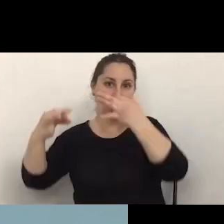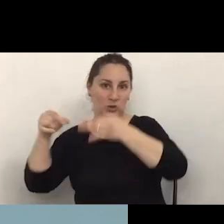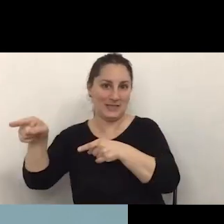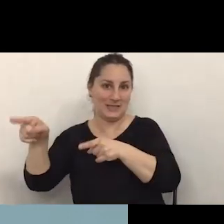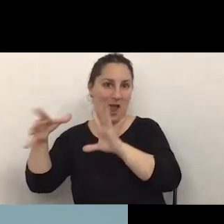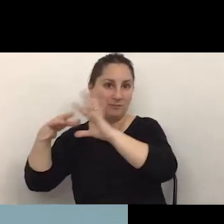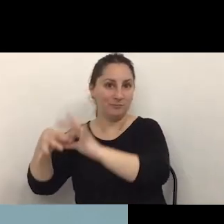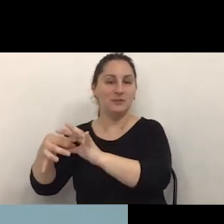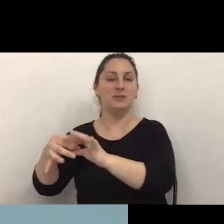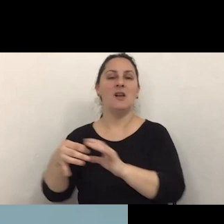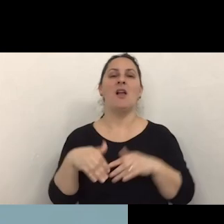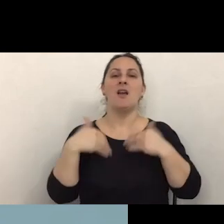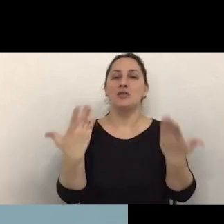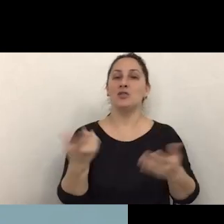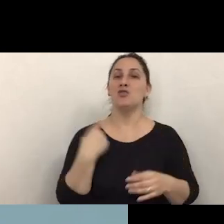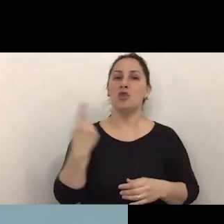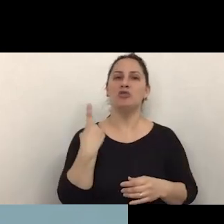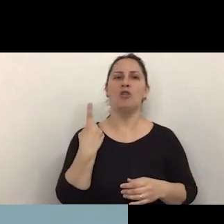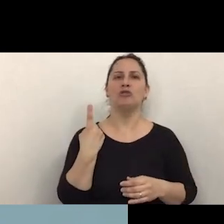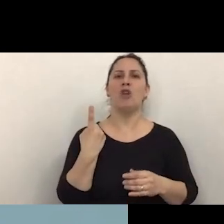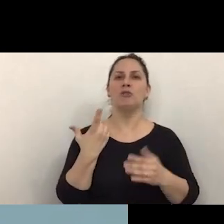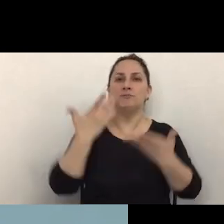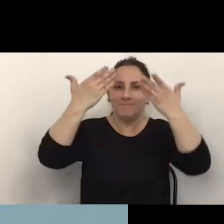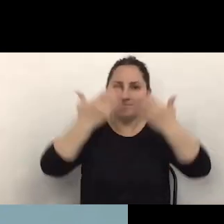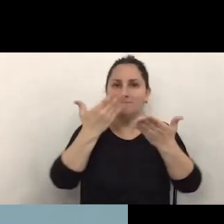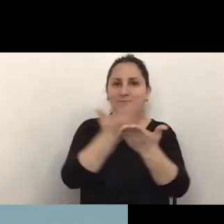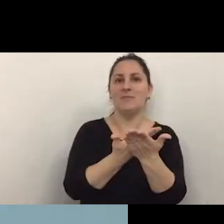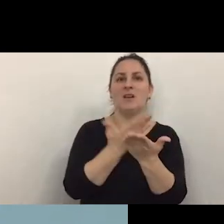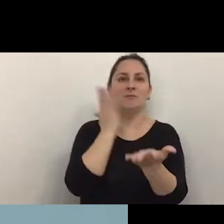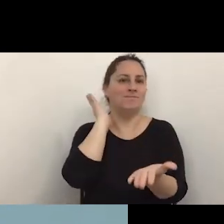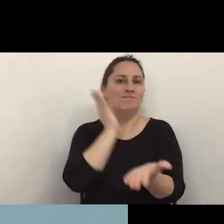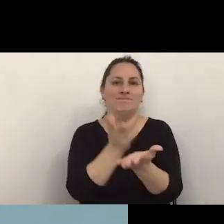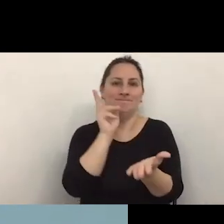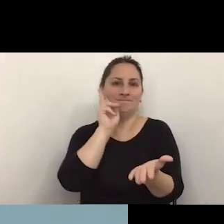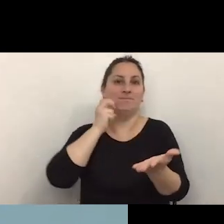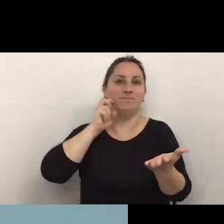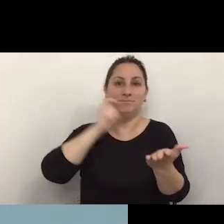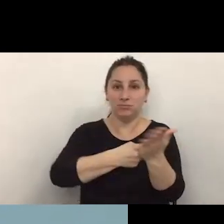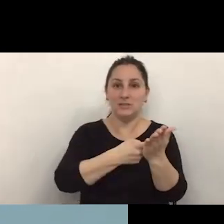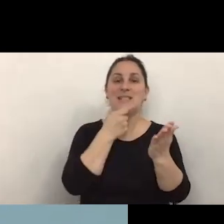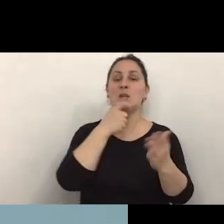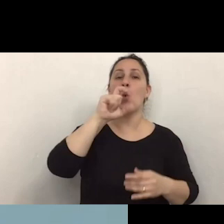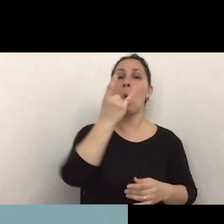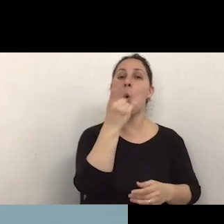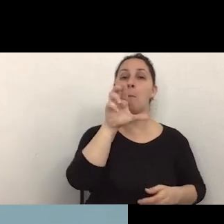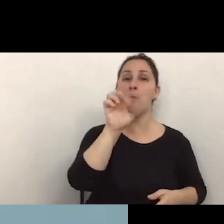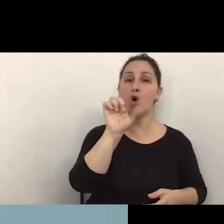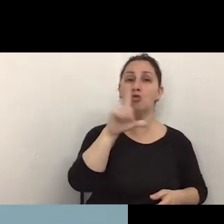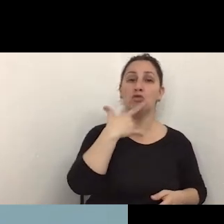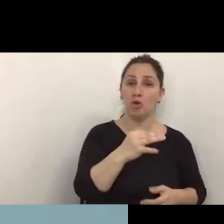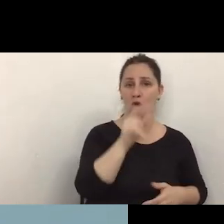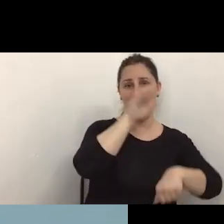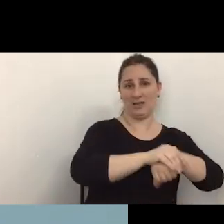jurisprudencia, entonces, acreditada la materialidad de la infracción, si es culposa, va a quedar a cargo del